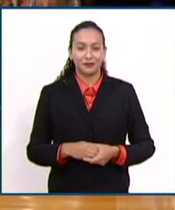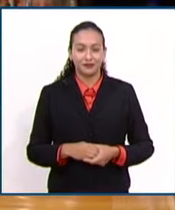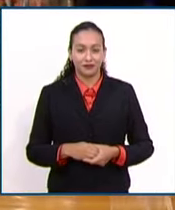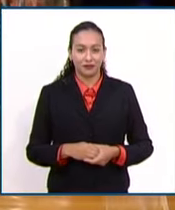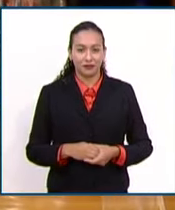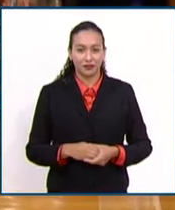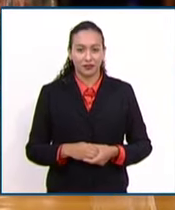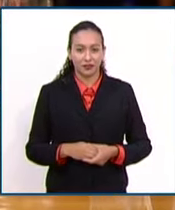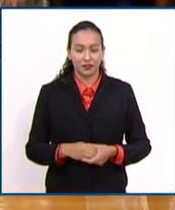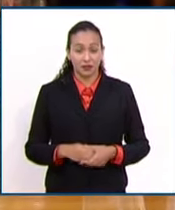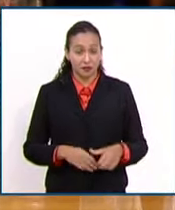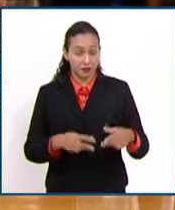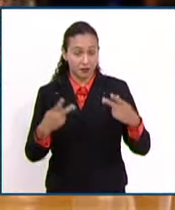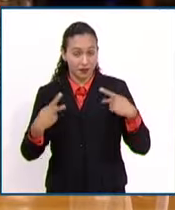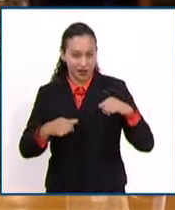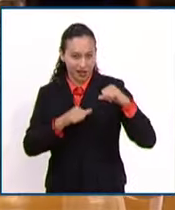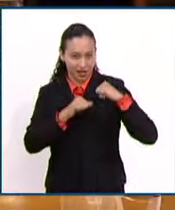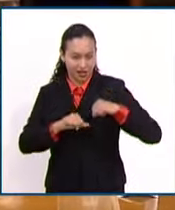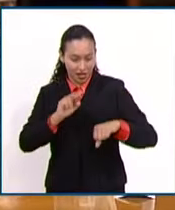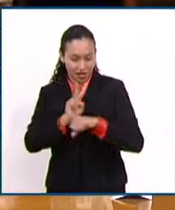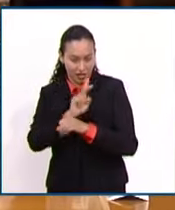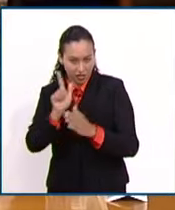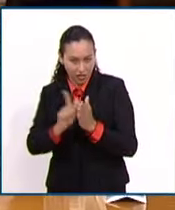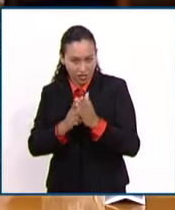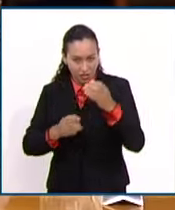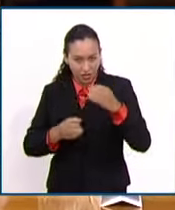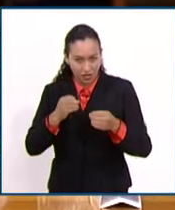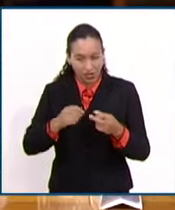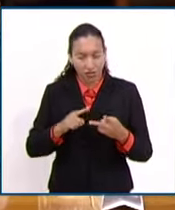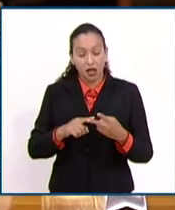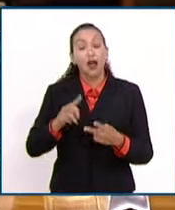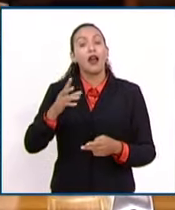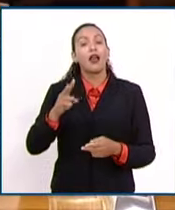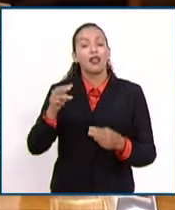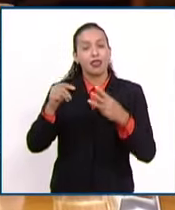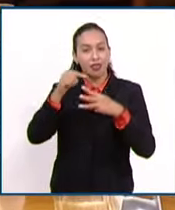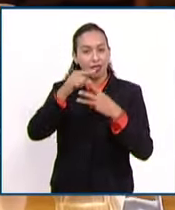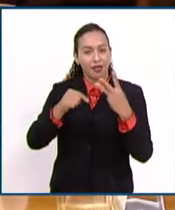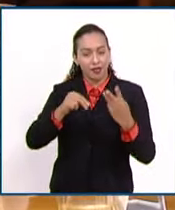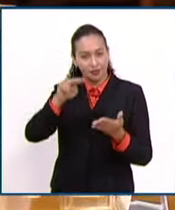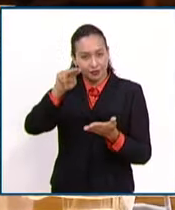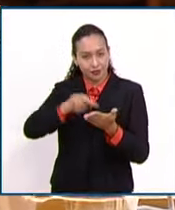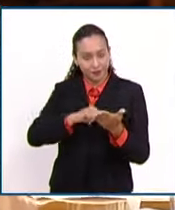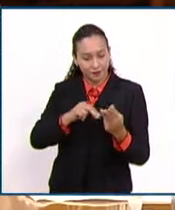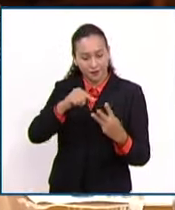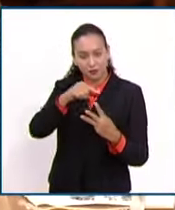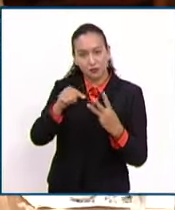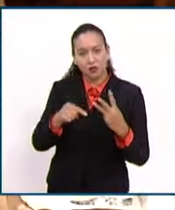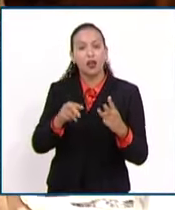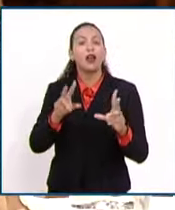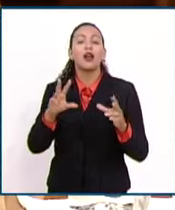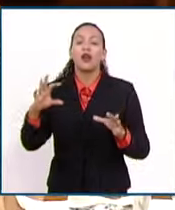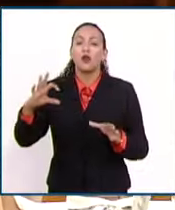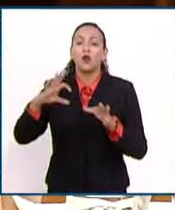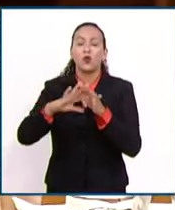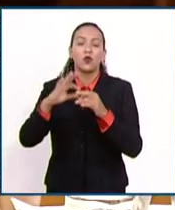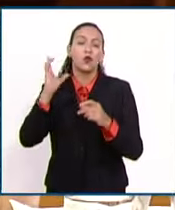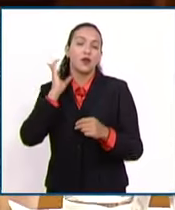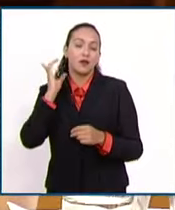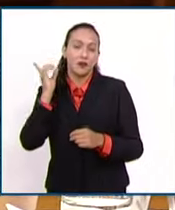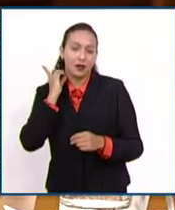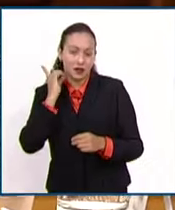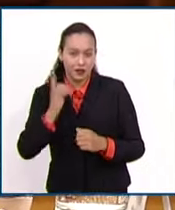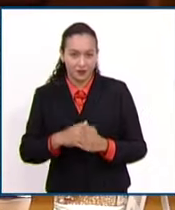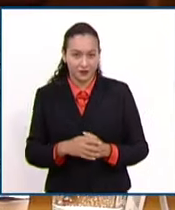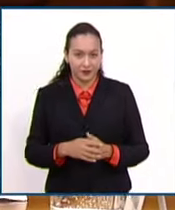El Consejo de la Judicatura Federal firmó 3 convenios de colaboración en materia de interconexión con la Cámara de Diputados.